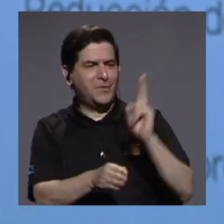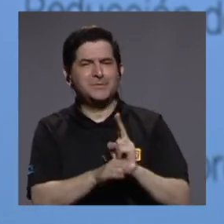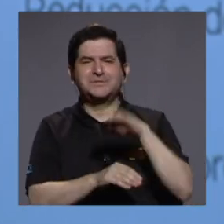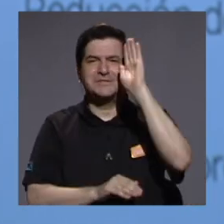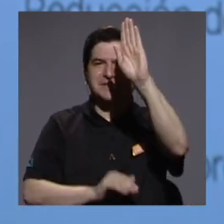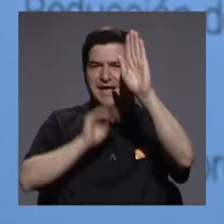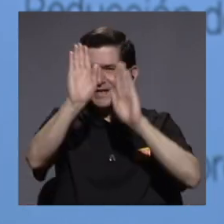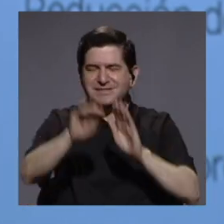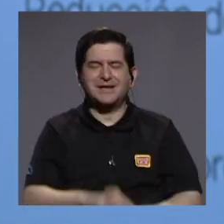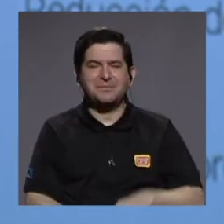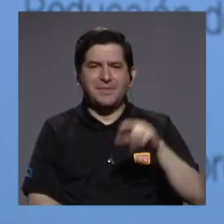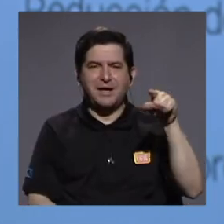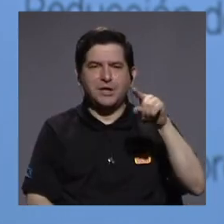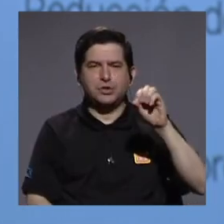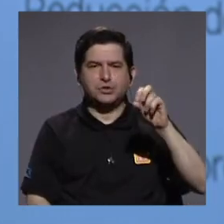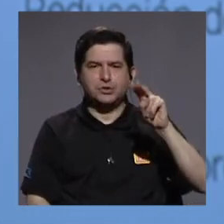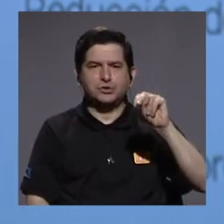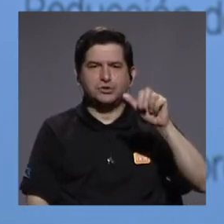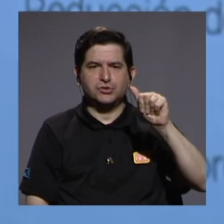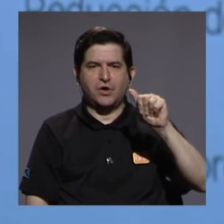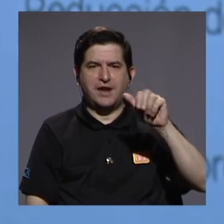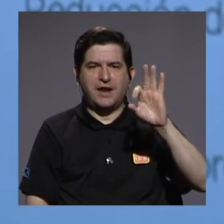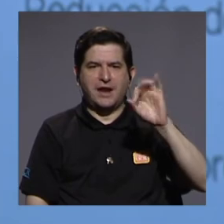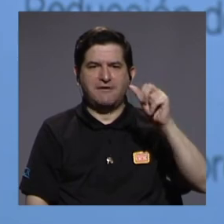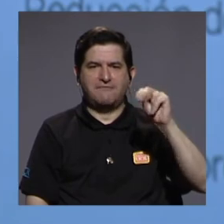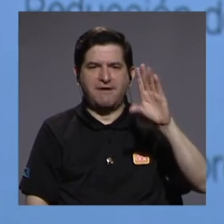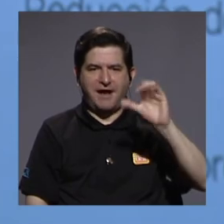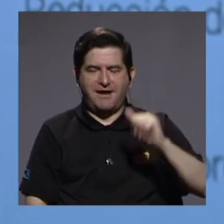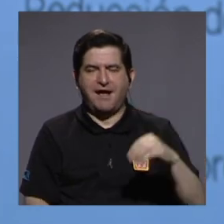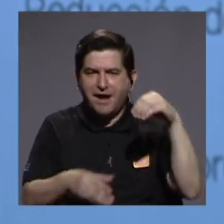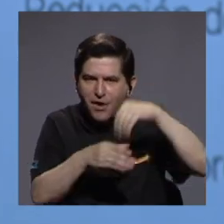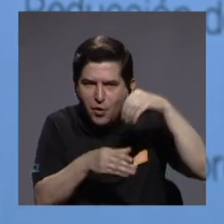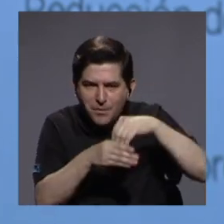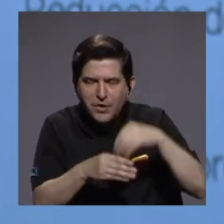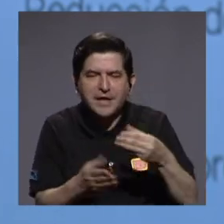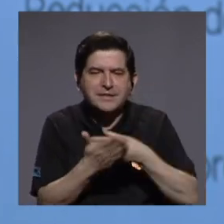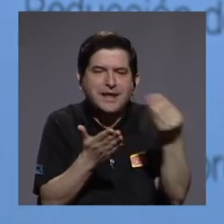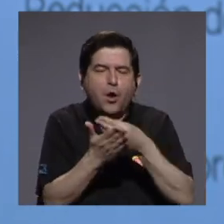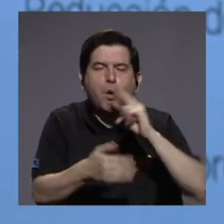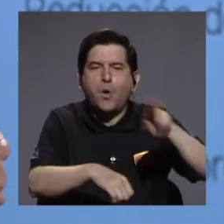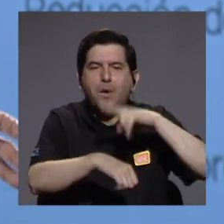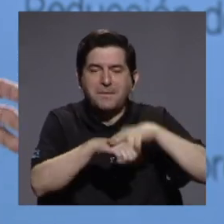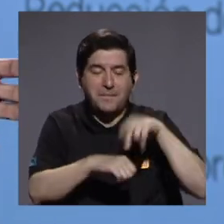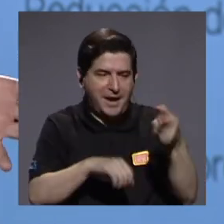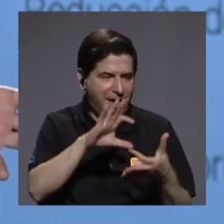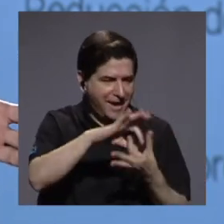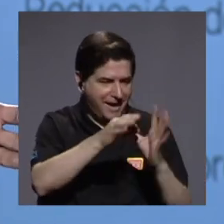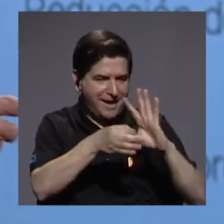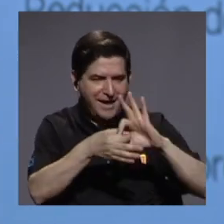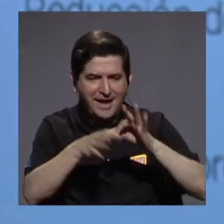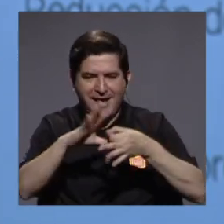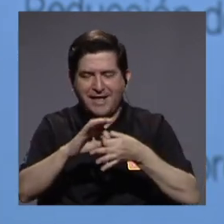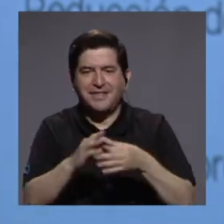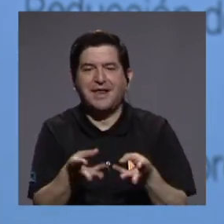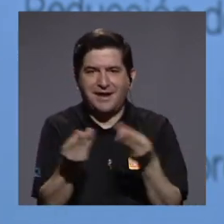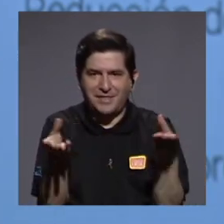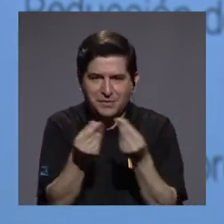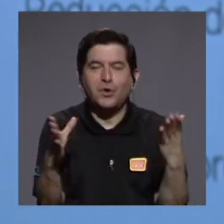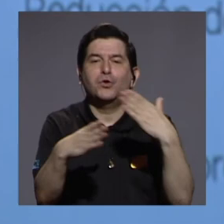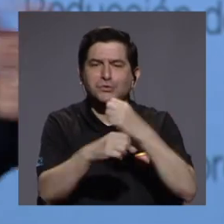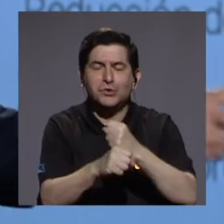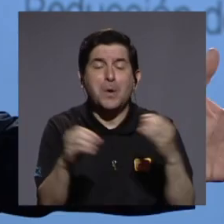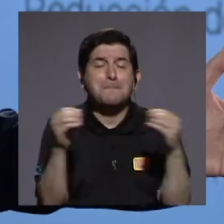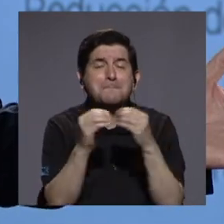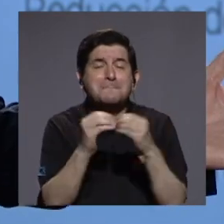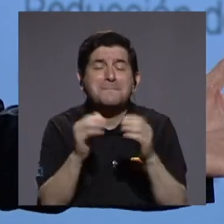esquema de zonas francas para exigir que hay un mayor componente de compras nacionales para lograr eso secar en encadenamientos productivos entre